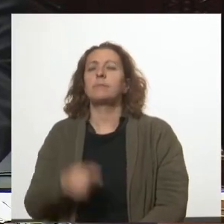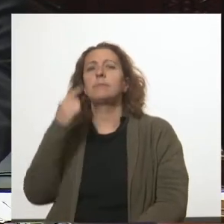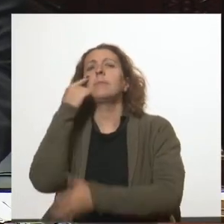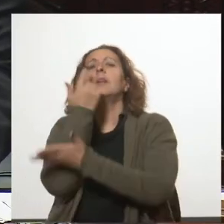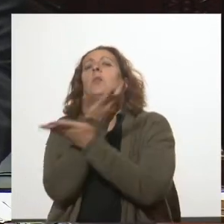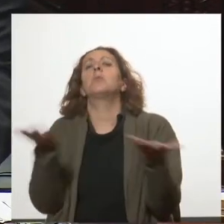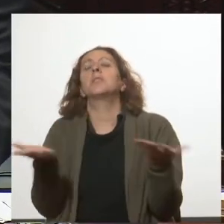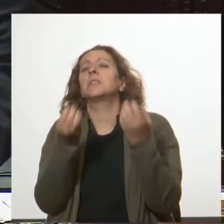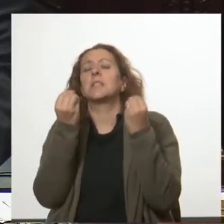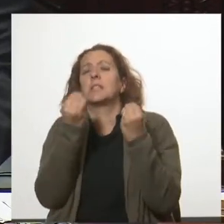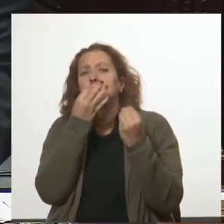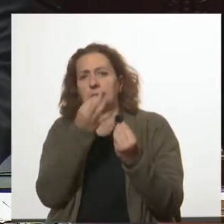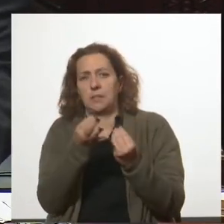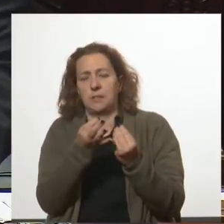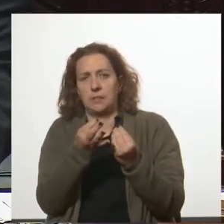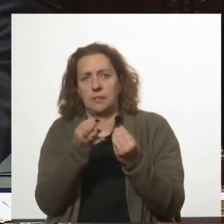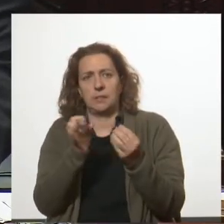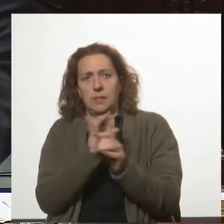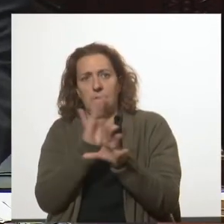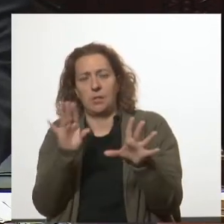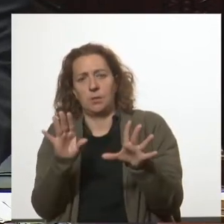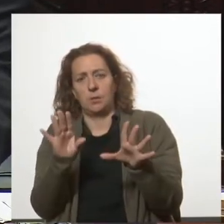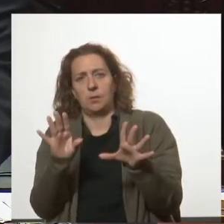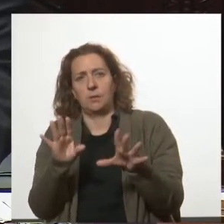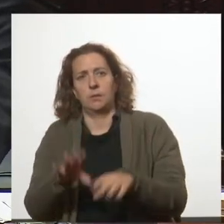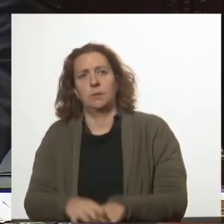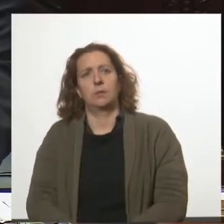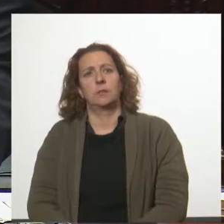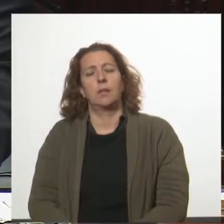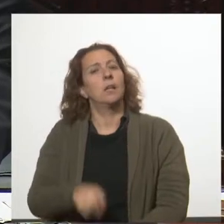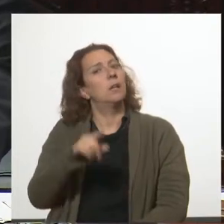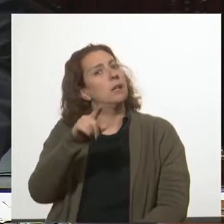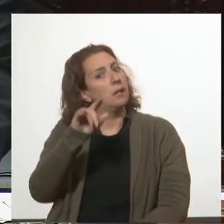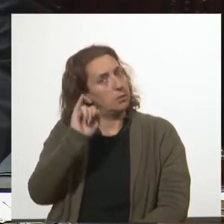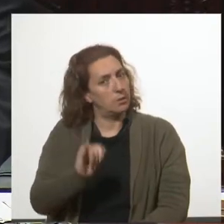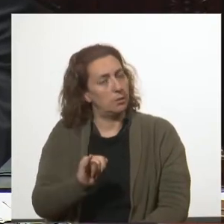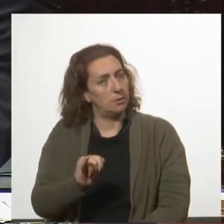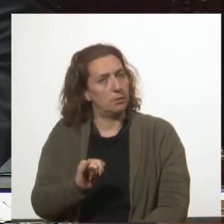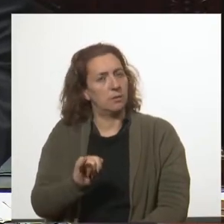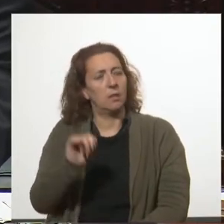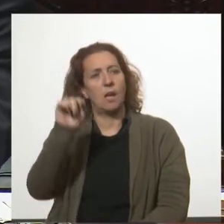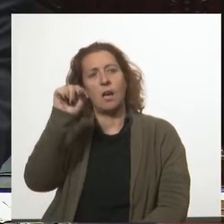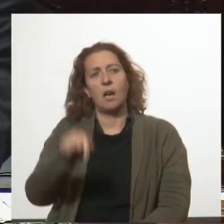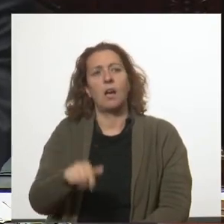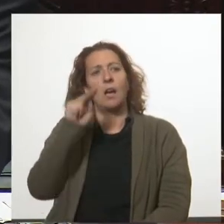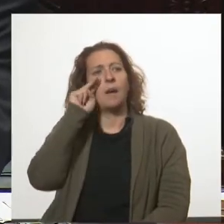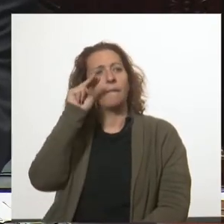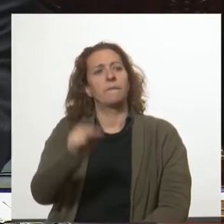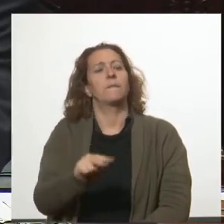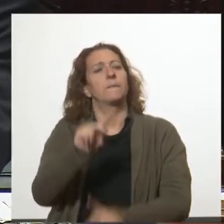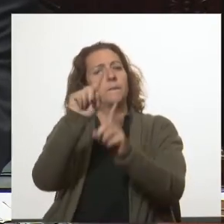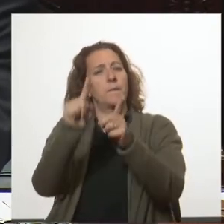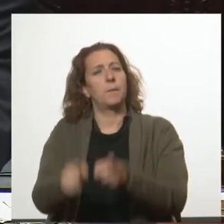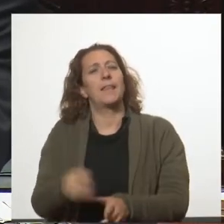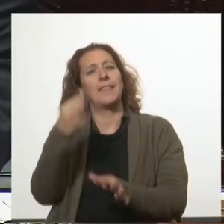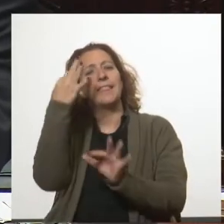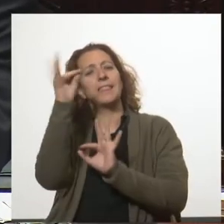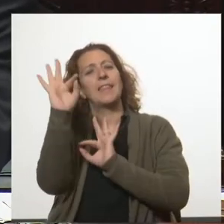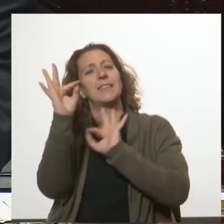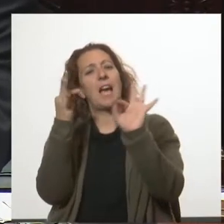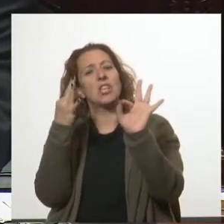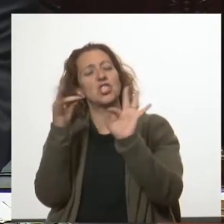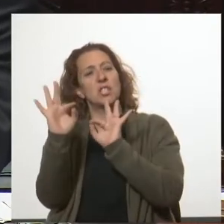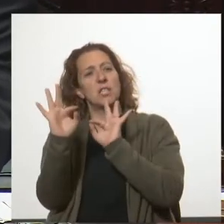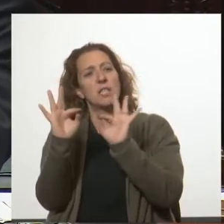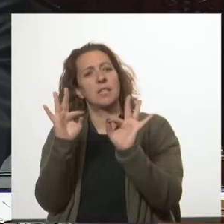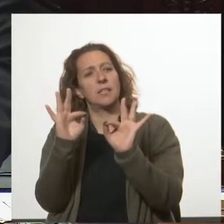exactamente lo mismo eso sí aquí encontramos también un pequeño detalle en lo